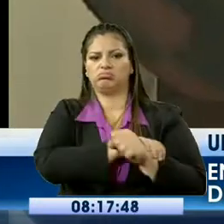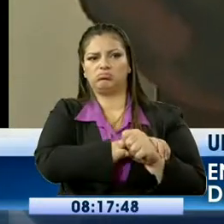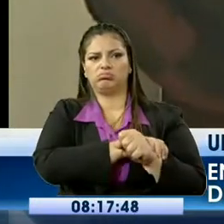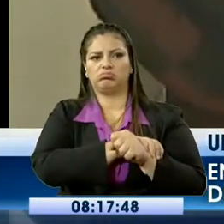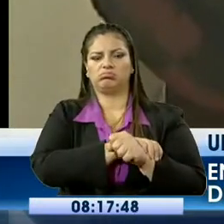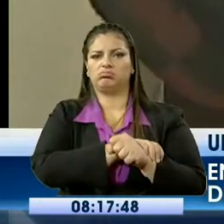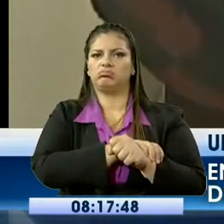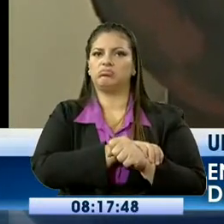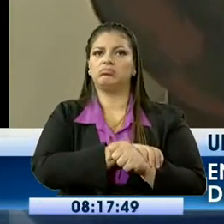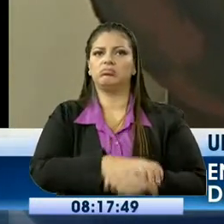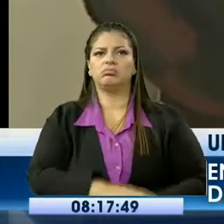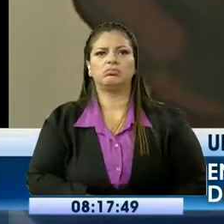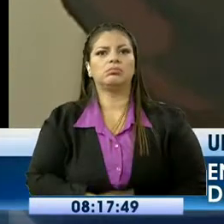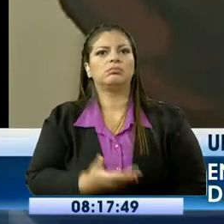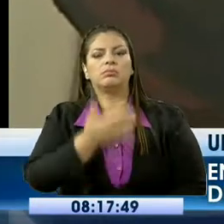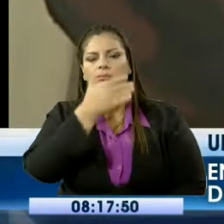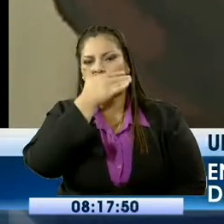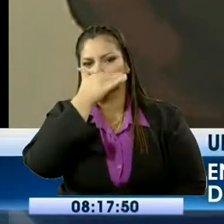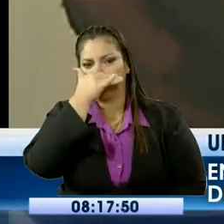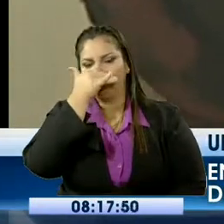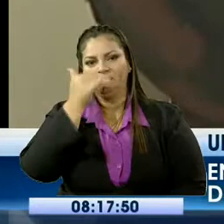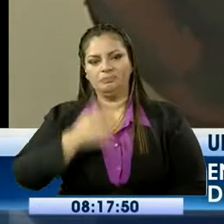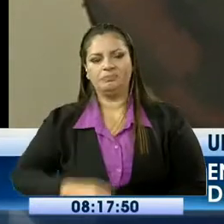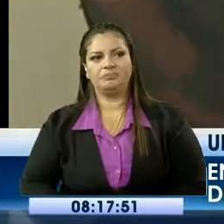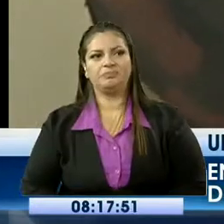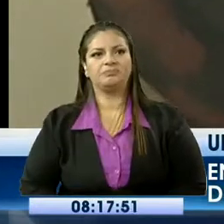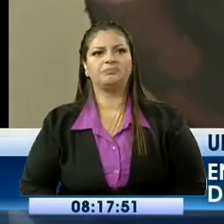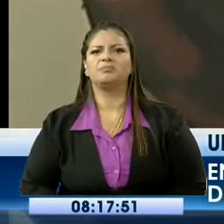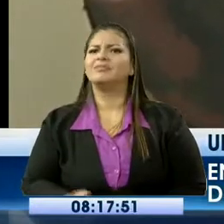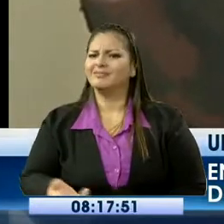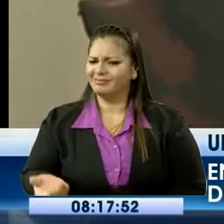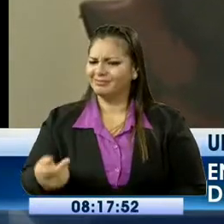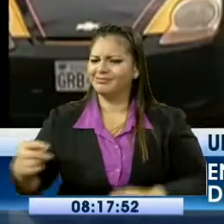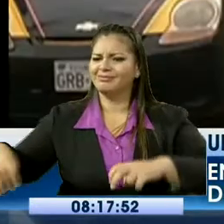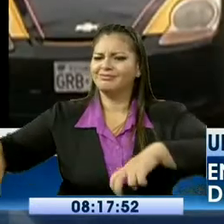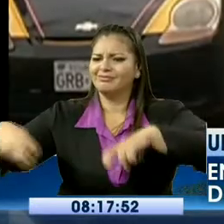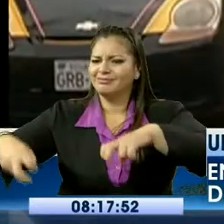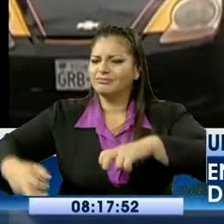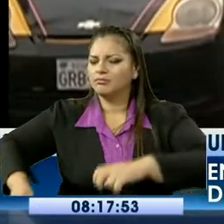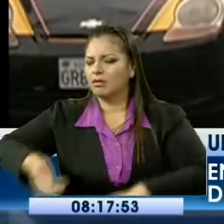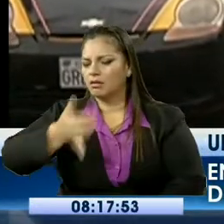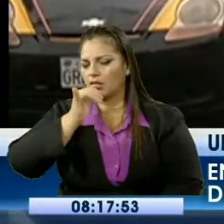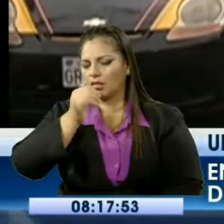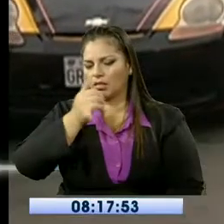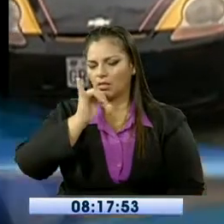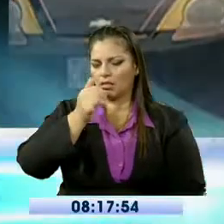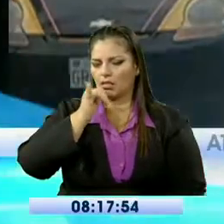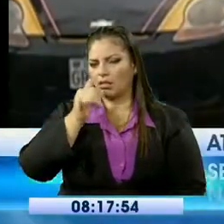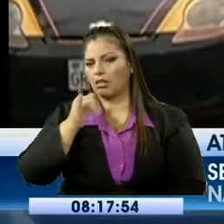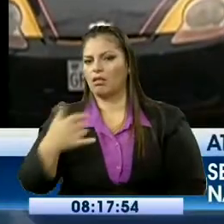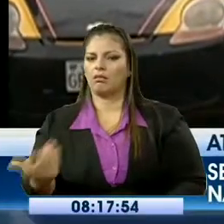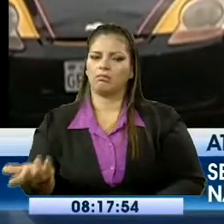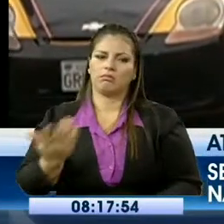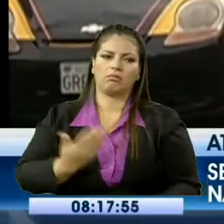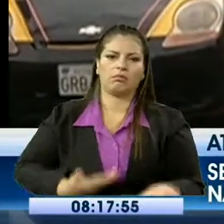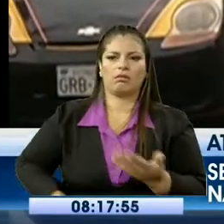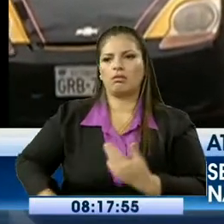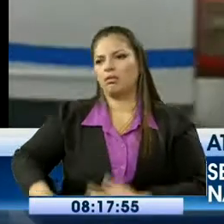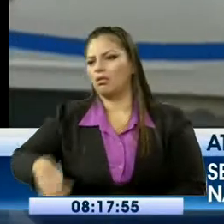varios machetazos al conocido con el que estaba libando en el sector de la Unidad Nacional Norte del Cantón